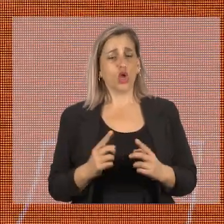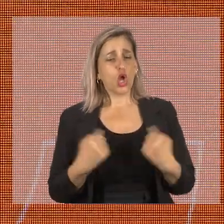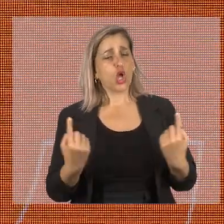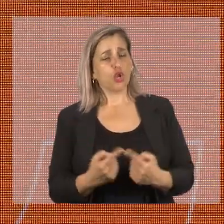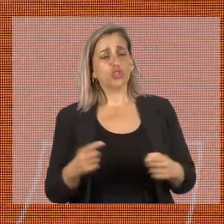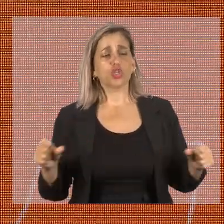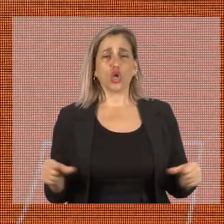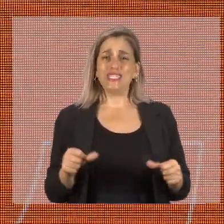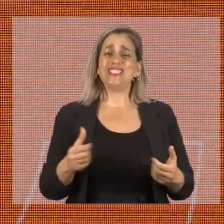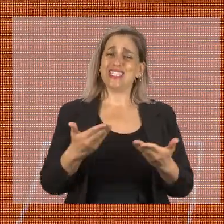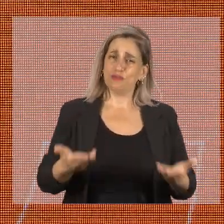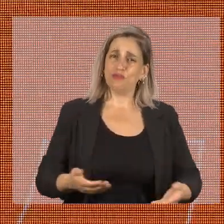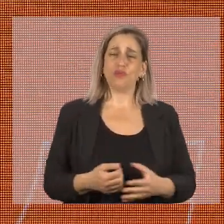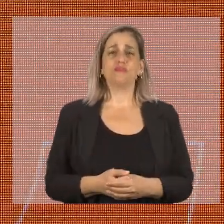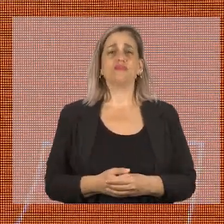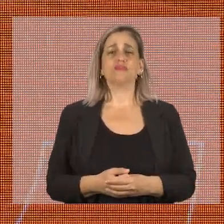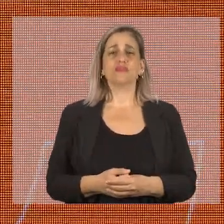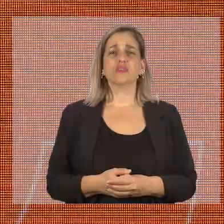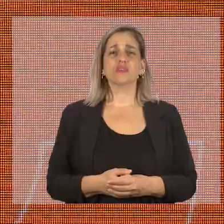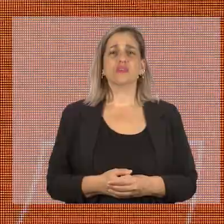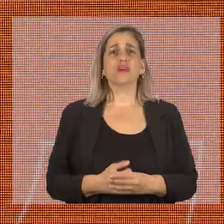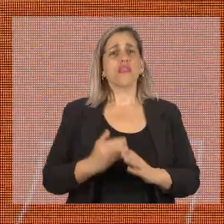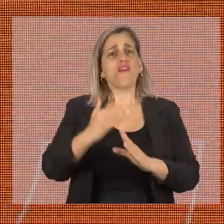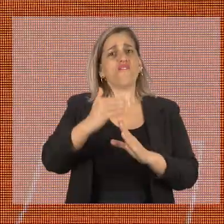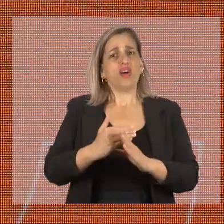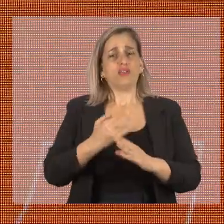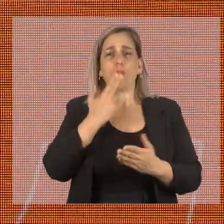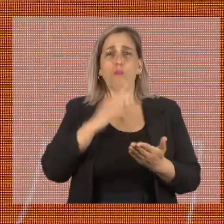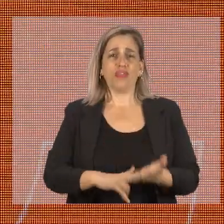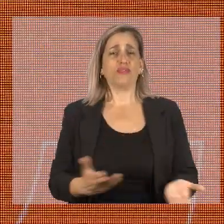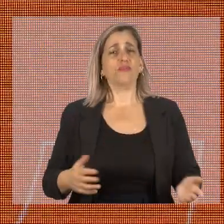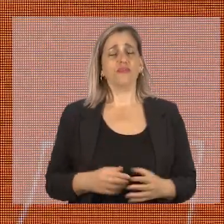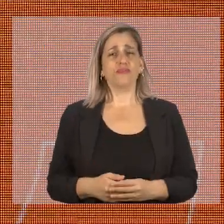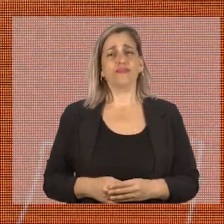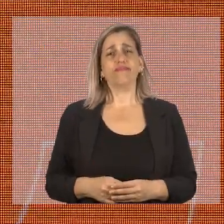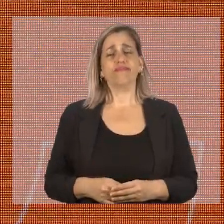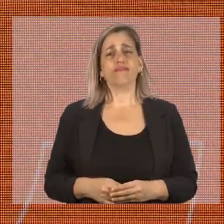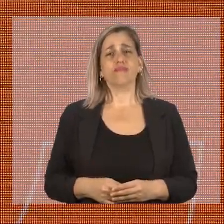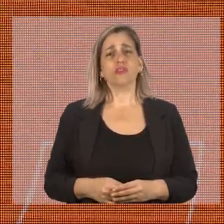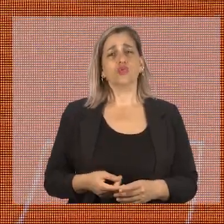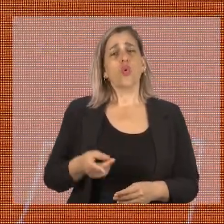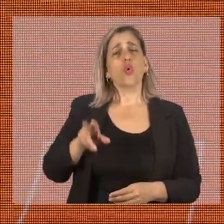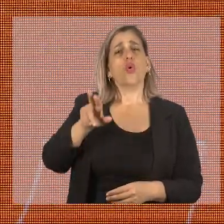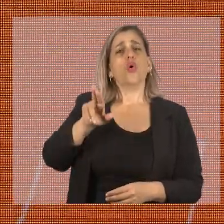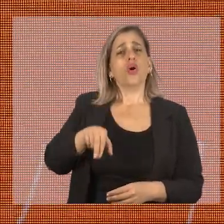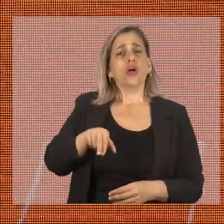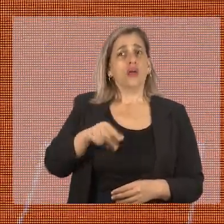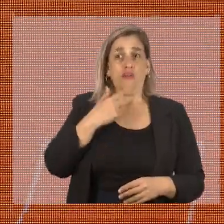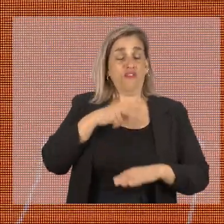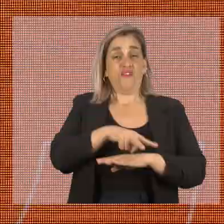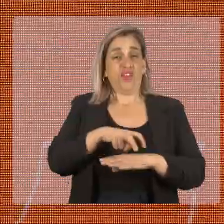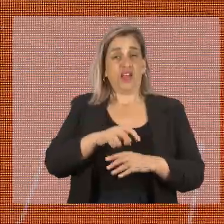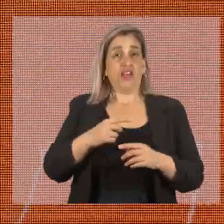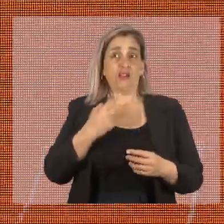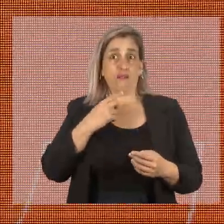Nosotros cometimos la imprudencia de rebajar impuestos. La renuncia fiscal por